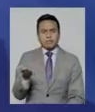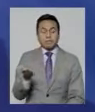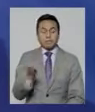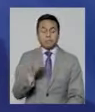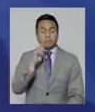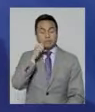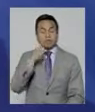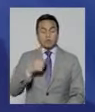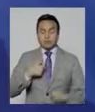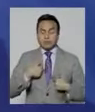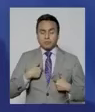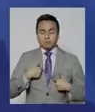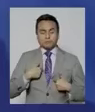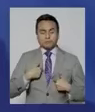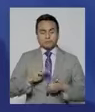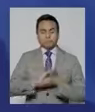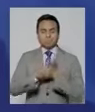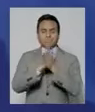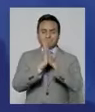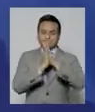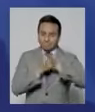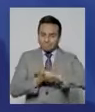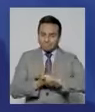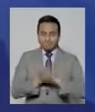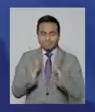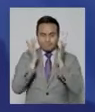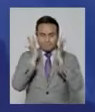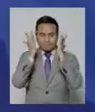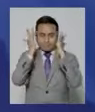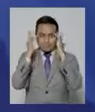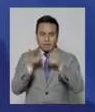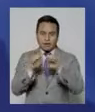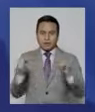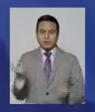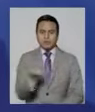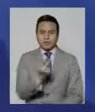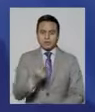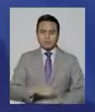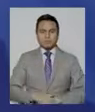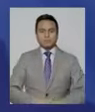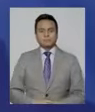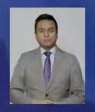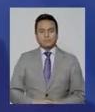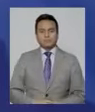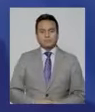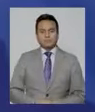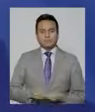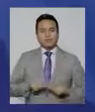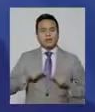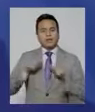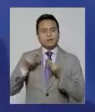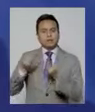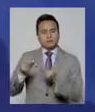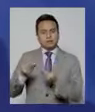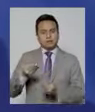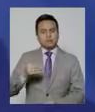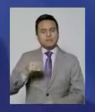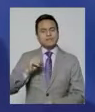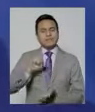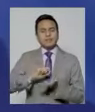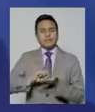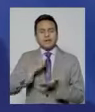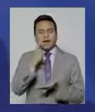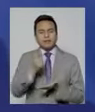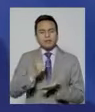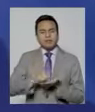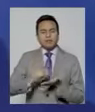lo tanto estoy absolutamente contento y de acuerdo con ellos. Le paso la Secretario respuesta. Zúñiga,